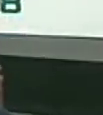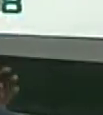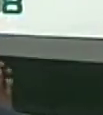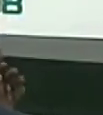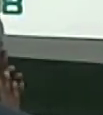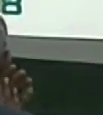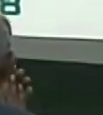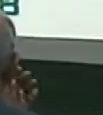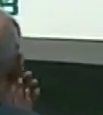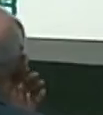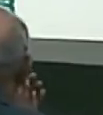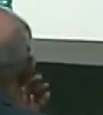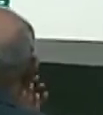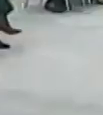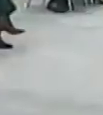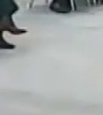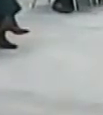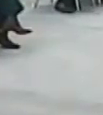revolucionarias de Venezuela.